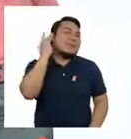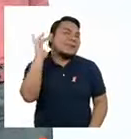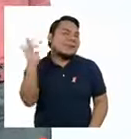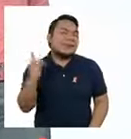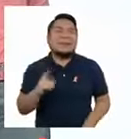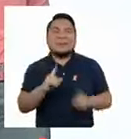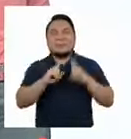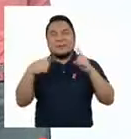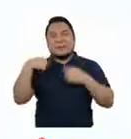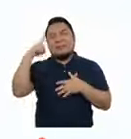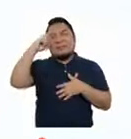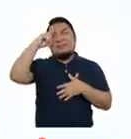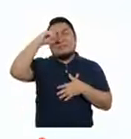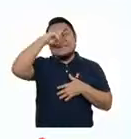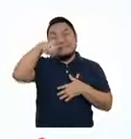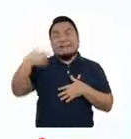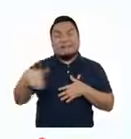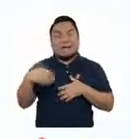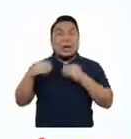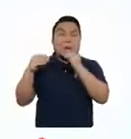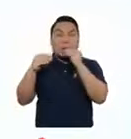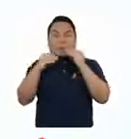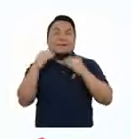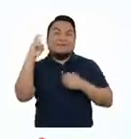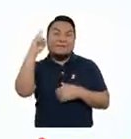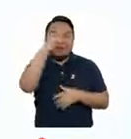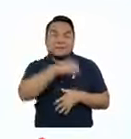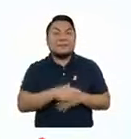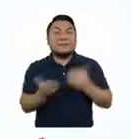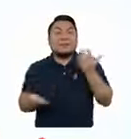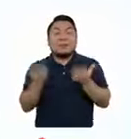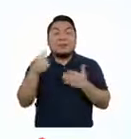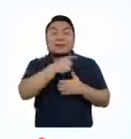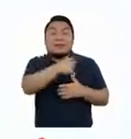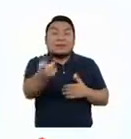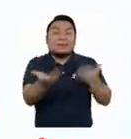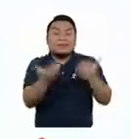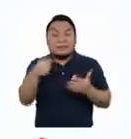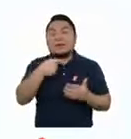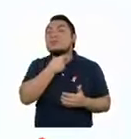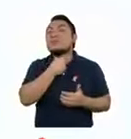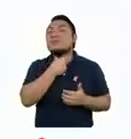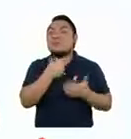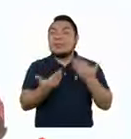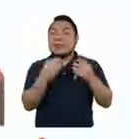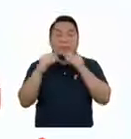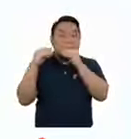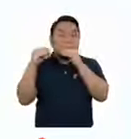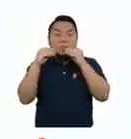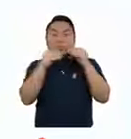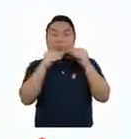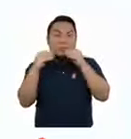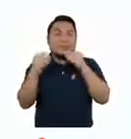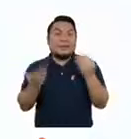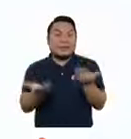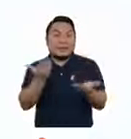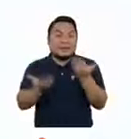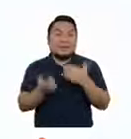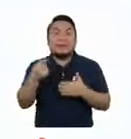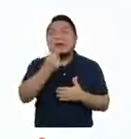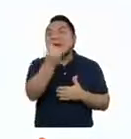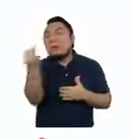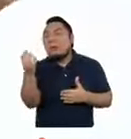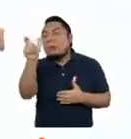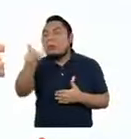es difícil tocarla. Seguro que a muchos de ustedes también les gusta la zampoña. Y seguro que a otros